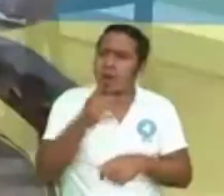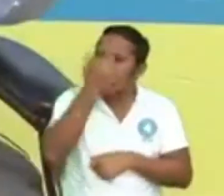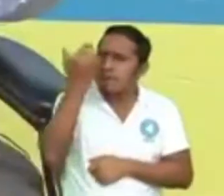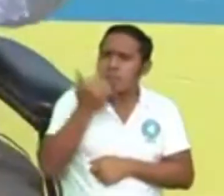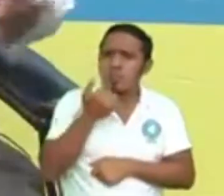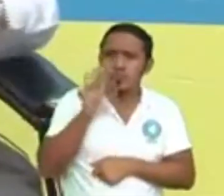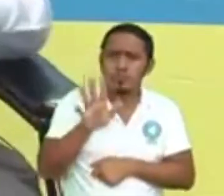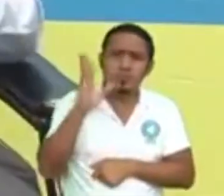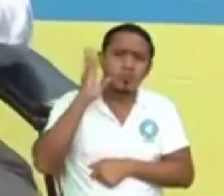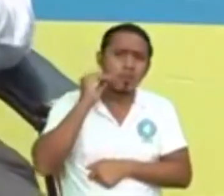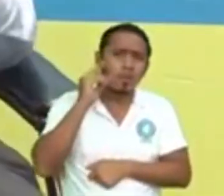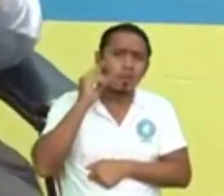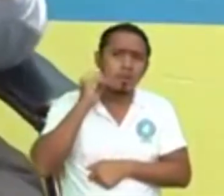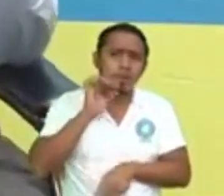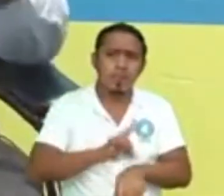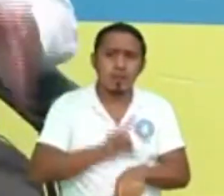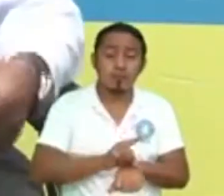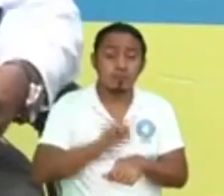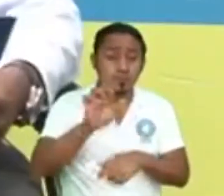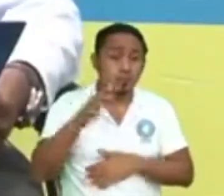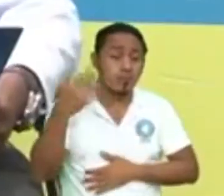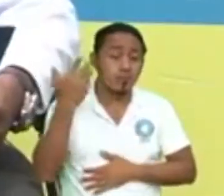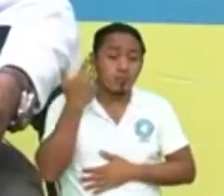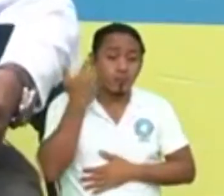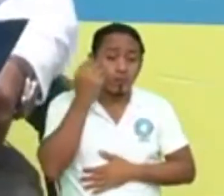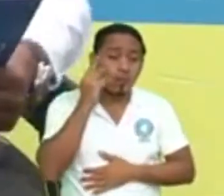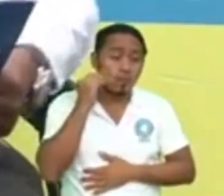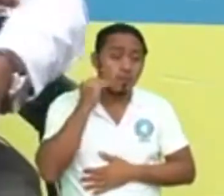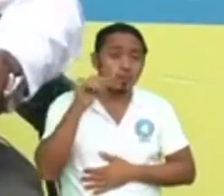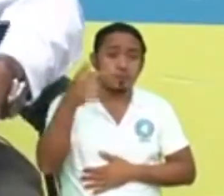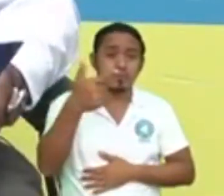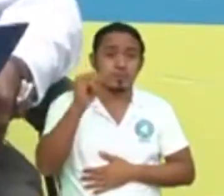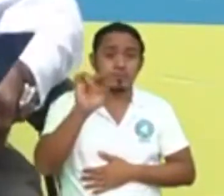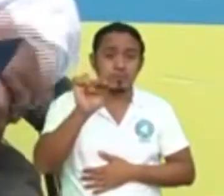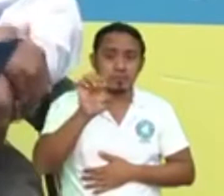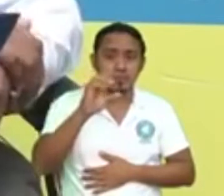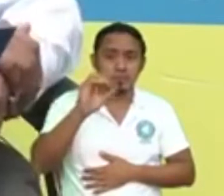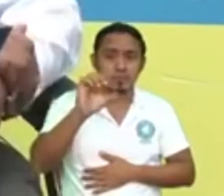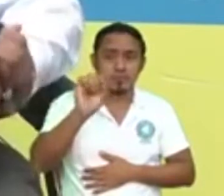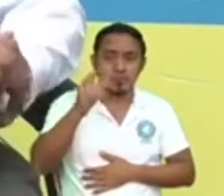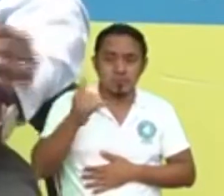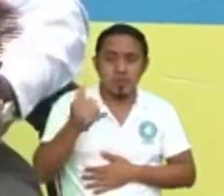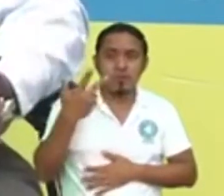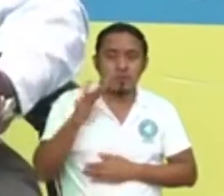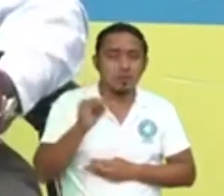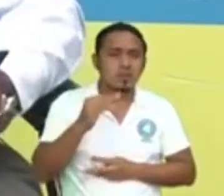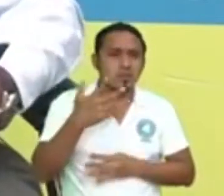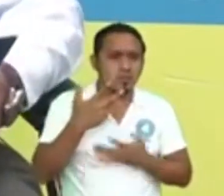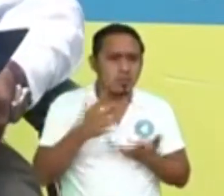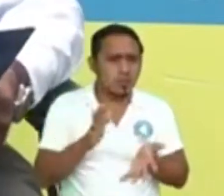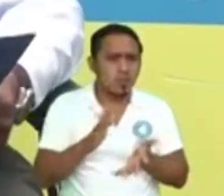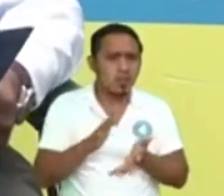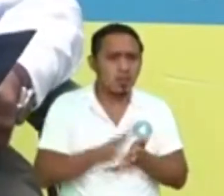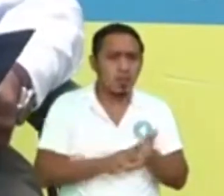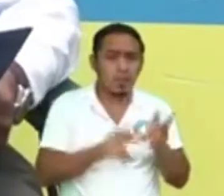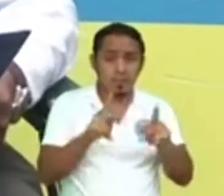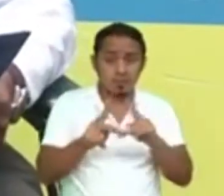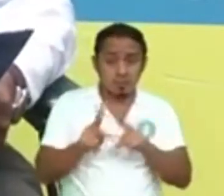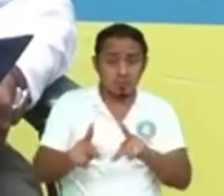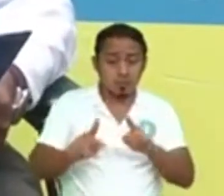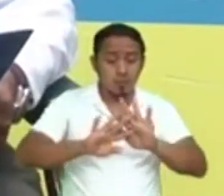en su experiencia como ginecóloga, bueno, es bastante joven, ¿verdad? Pero me imagino que ha recibido alguna